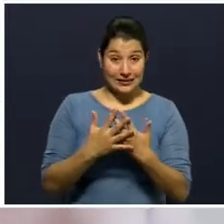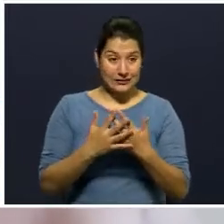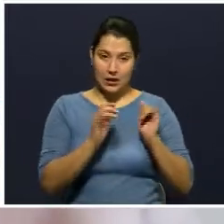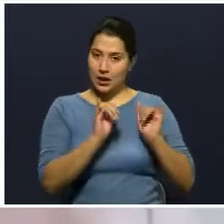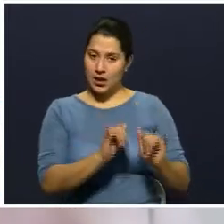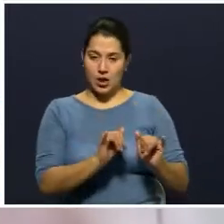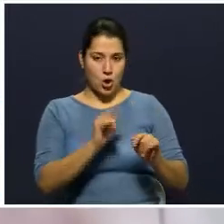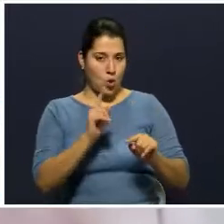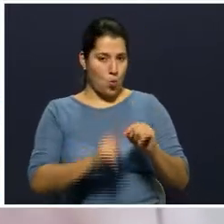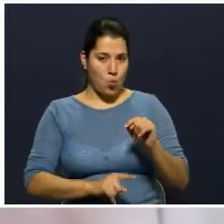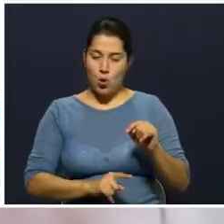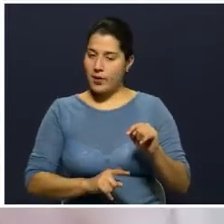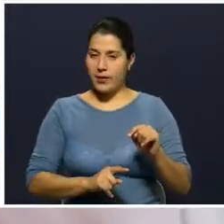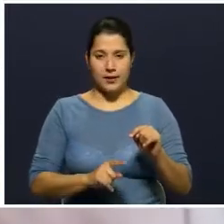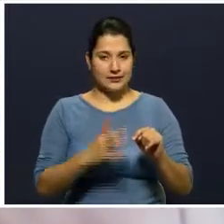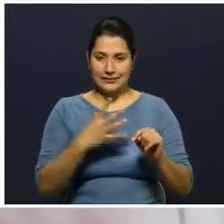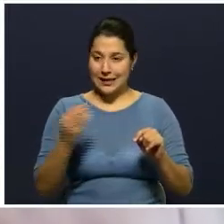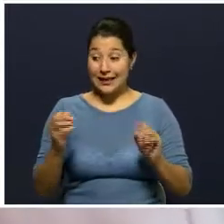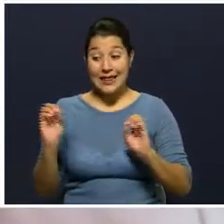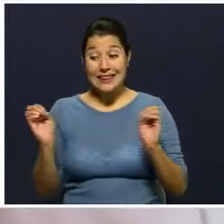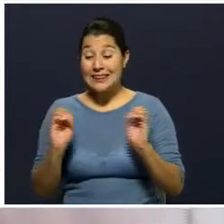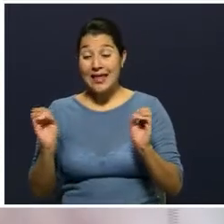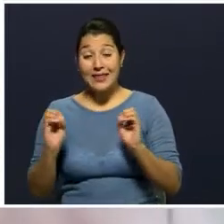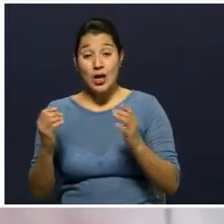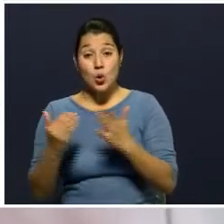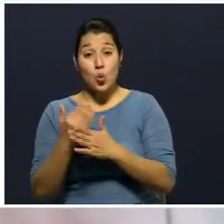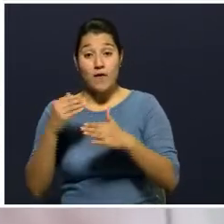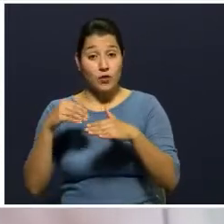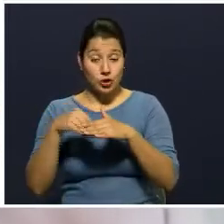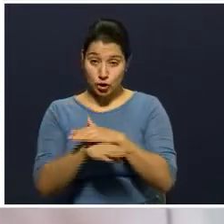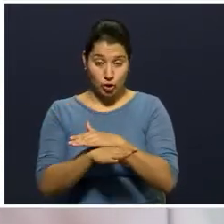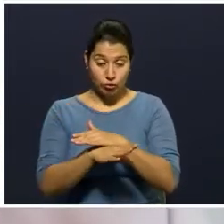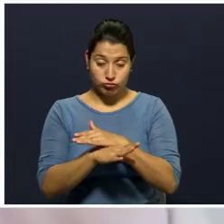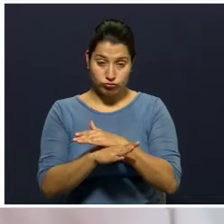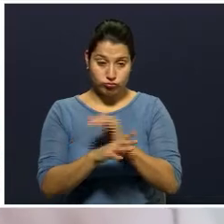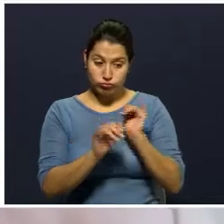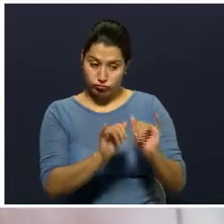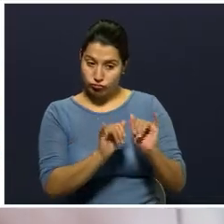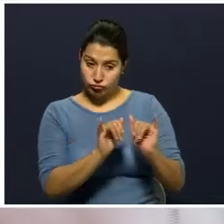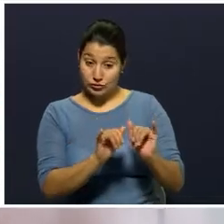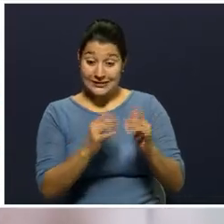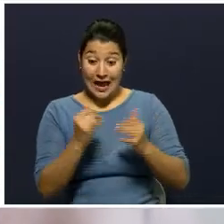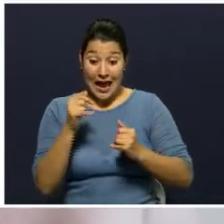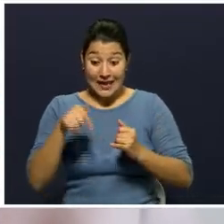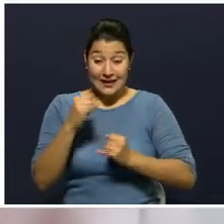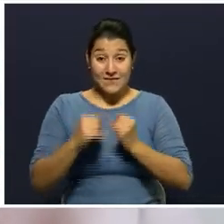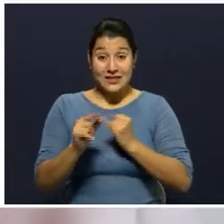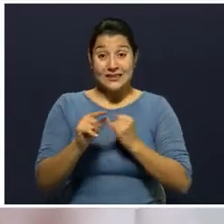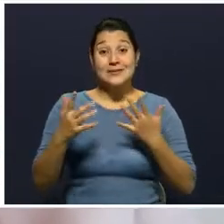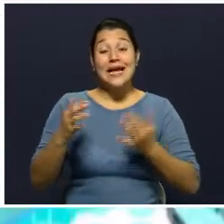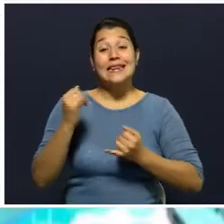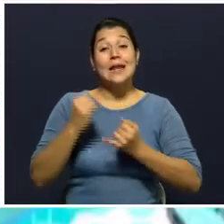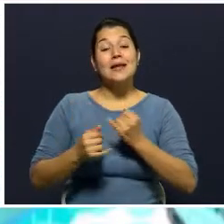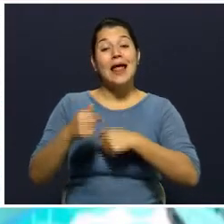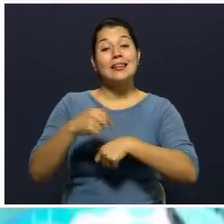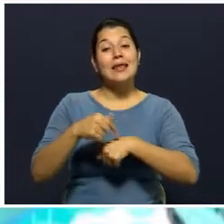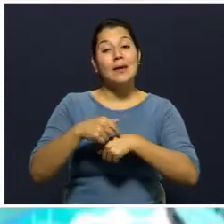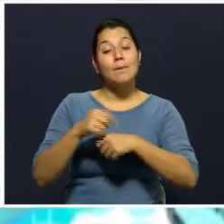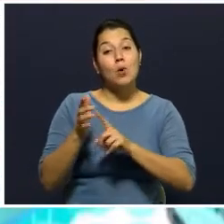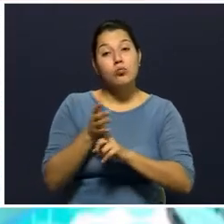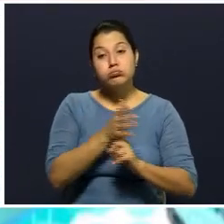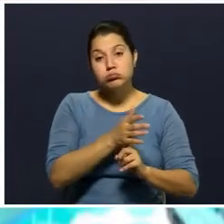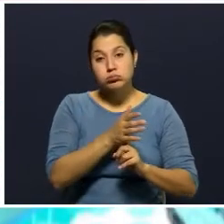se quedaron, no entró nadie nuevo en estas 2 semanas, ya estamos por terminar este fin de semana la cuarentena. Y